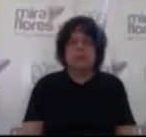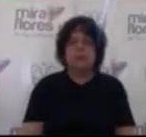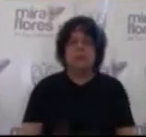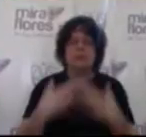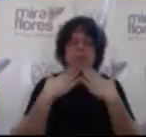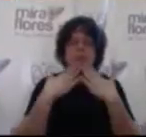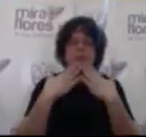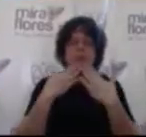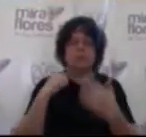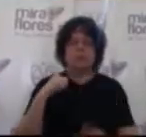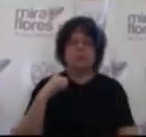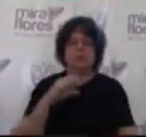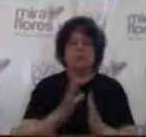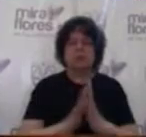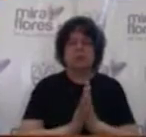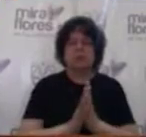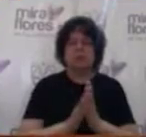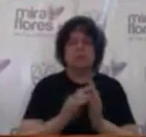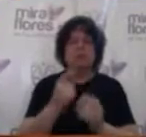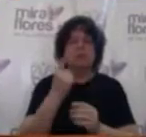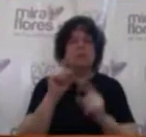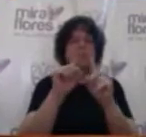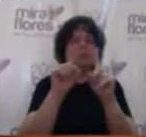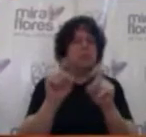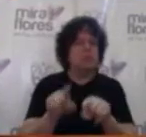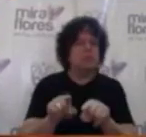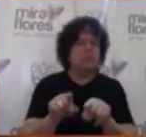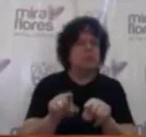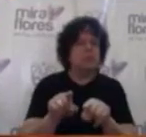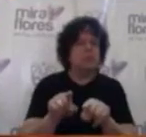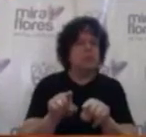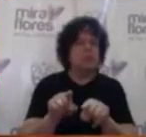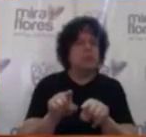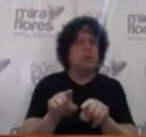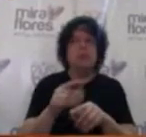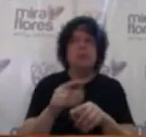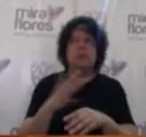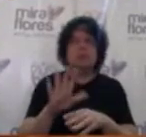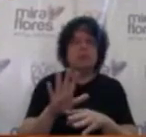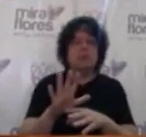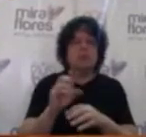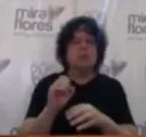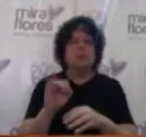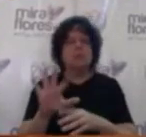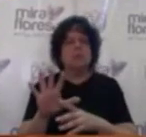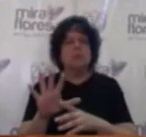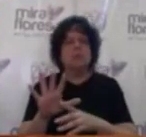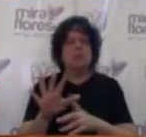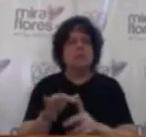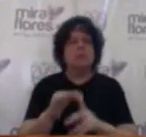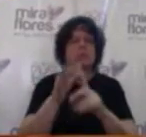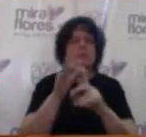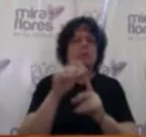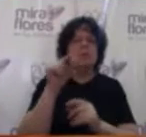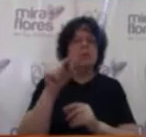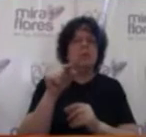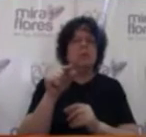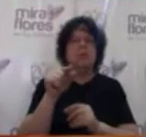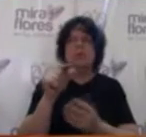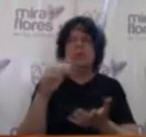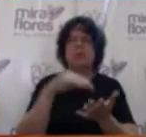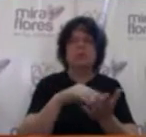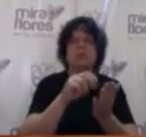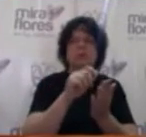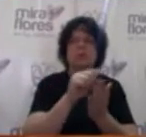Gracias, señor alcalde. Solamente una pregunta. ¿Existe alguna condición especial para la renovación de esta adenda